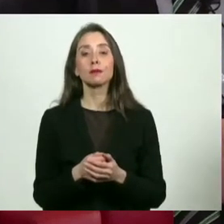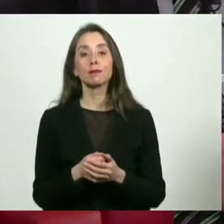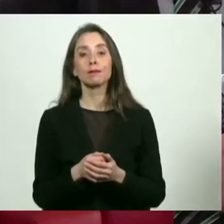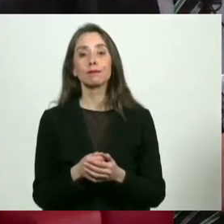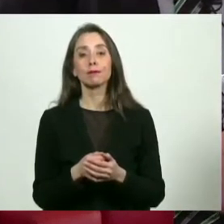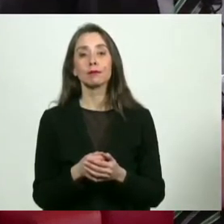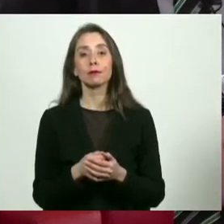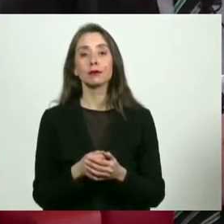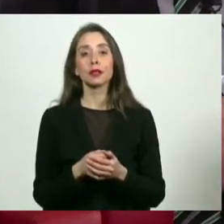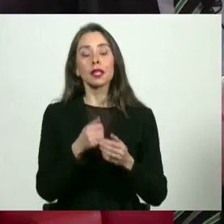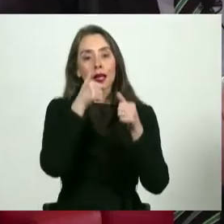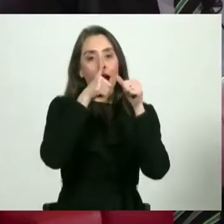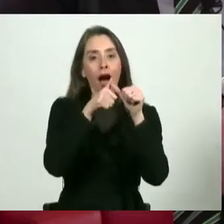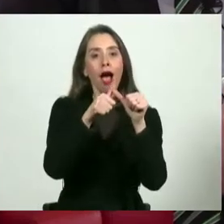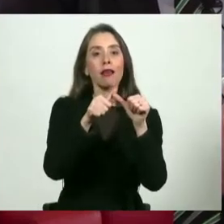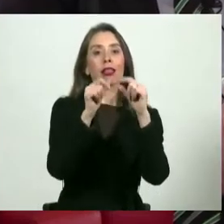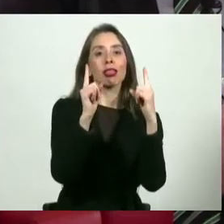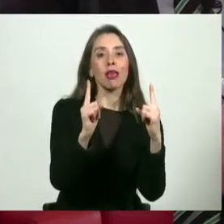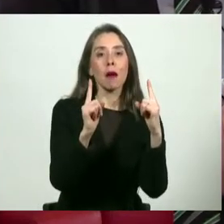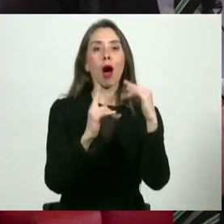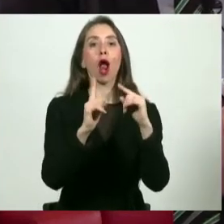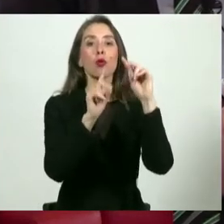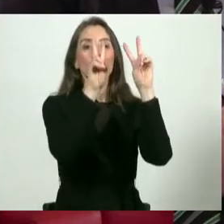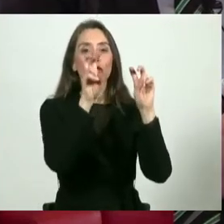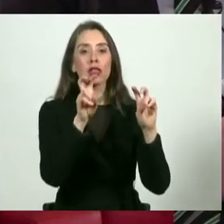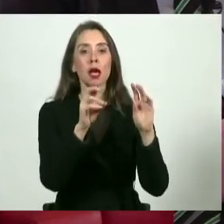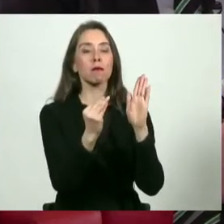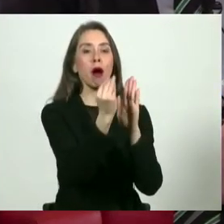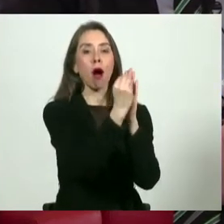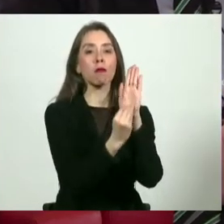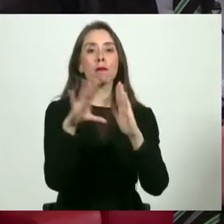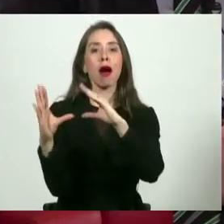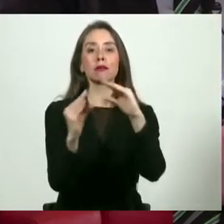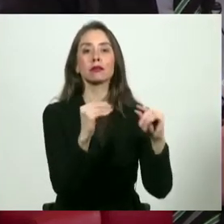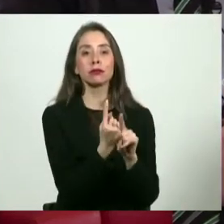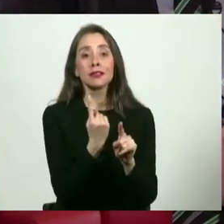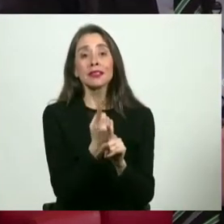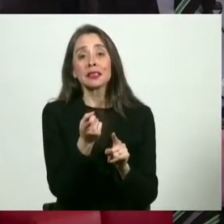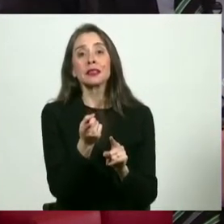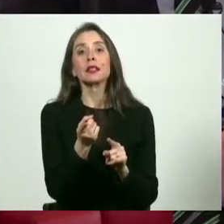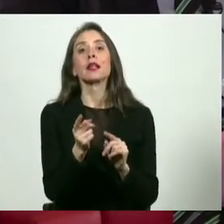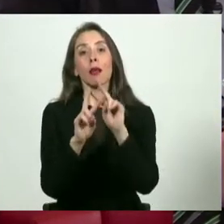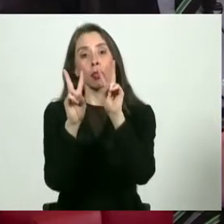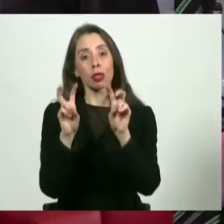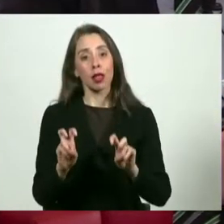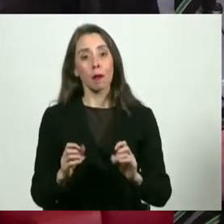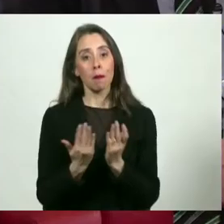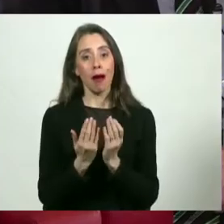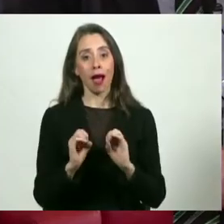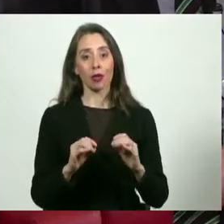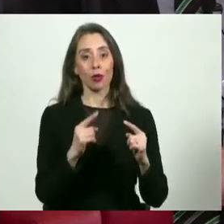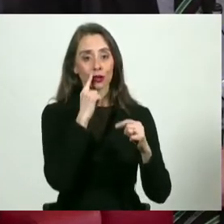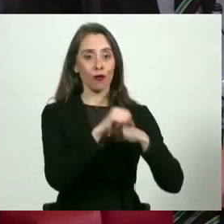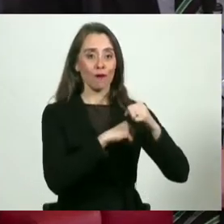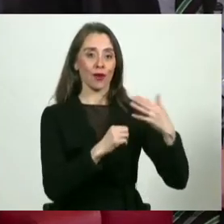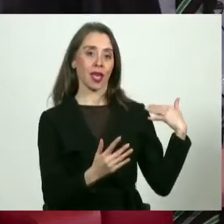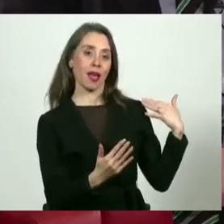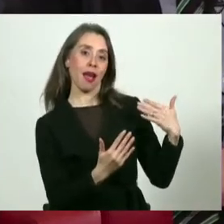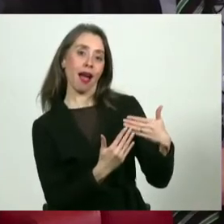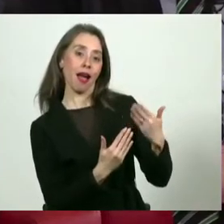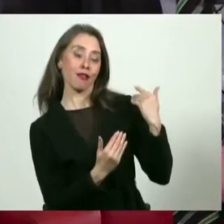pasamos por periodos, digamos, donde algunos temas se toman en la agenda, ¿cierto? El tema educacional, por cierto que en los últimos años fue